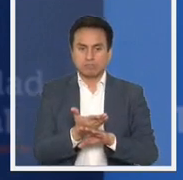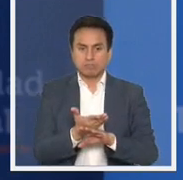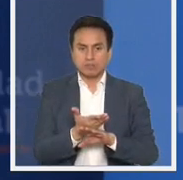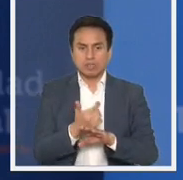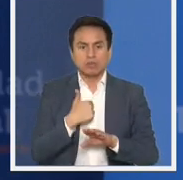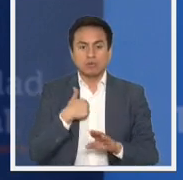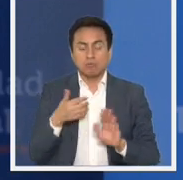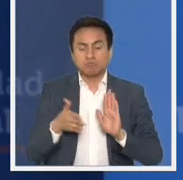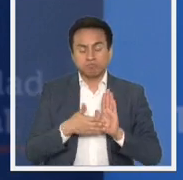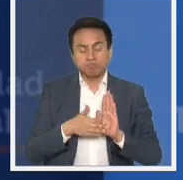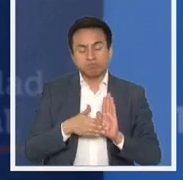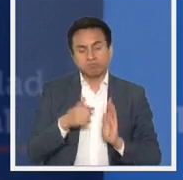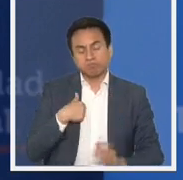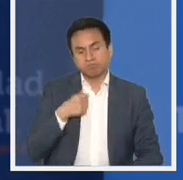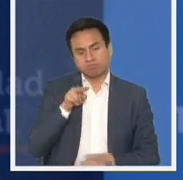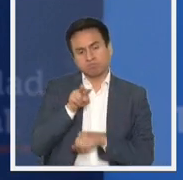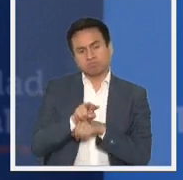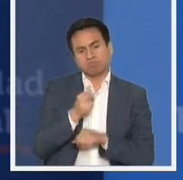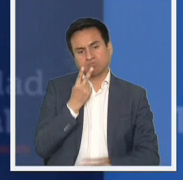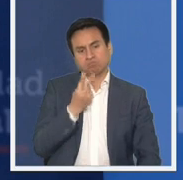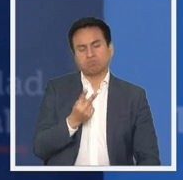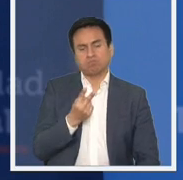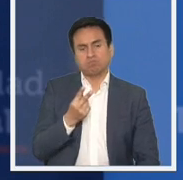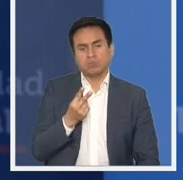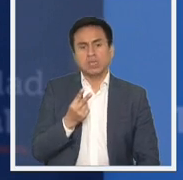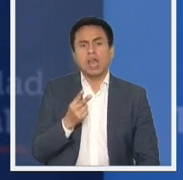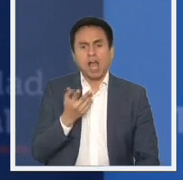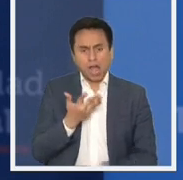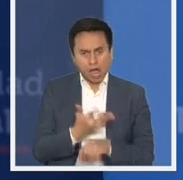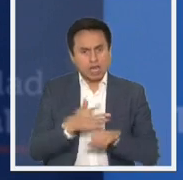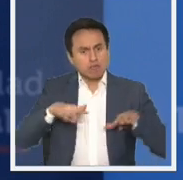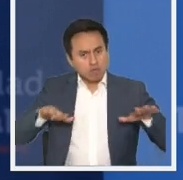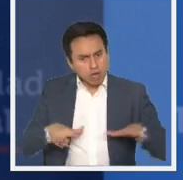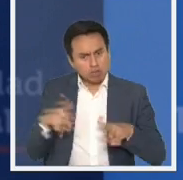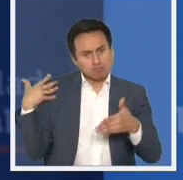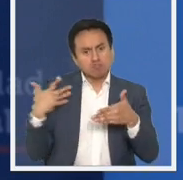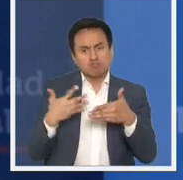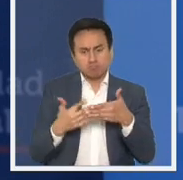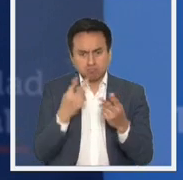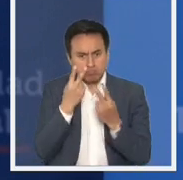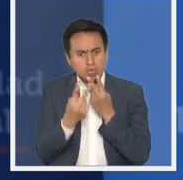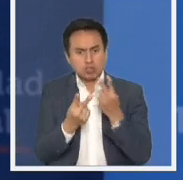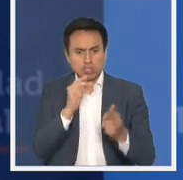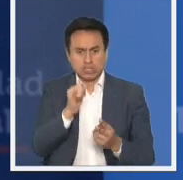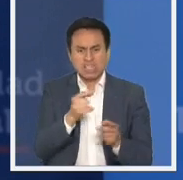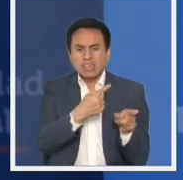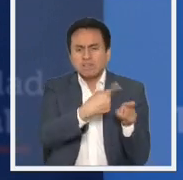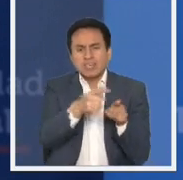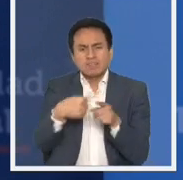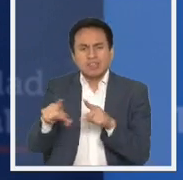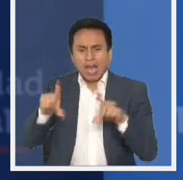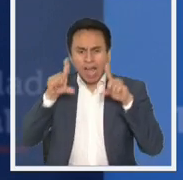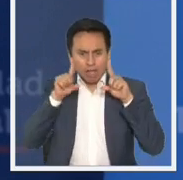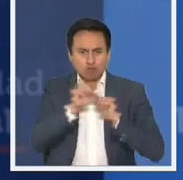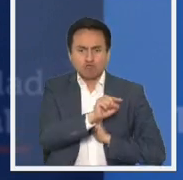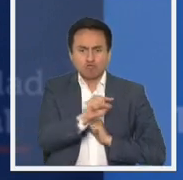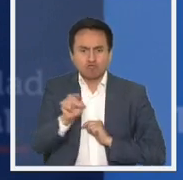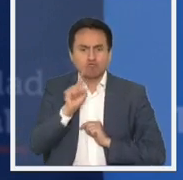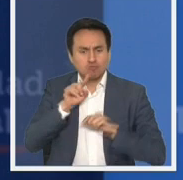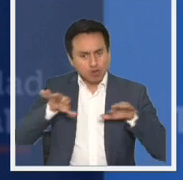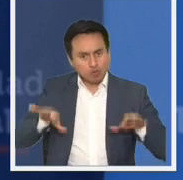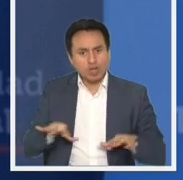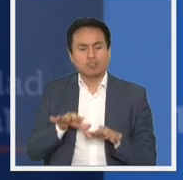y me consta que lo ha habido en estos últimos días por parte de los diferentes actores